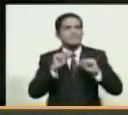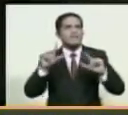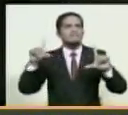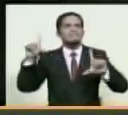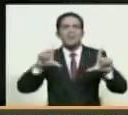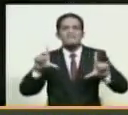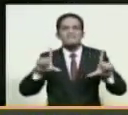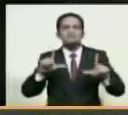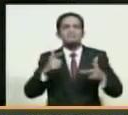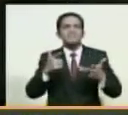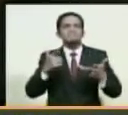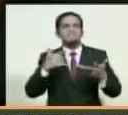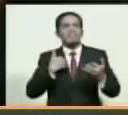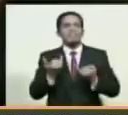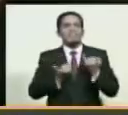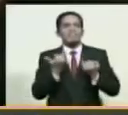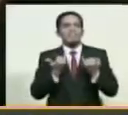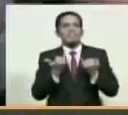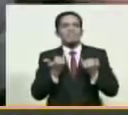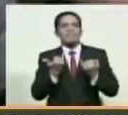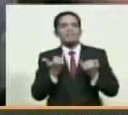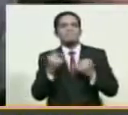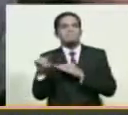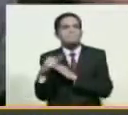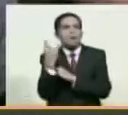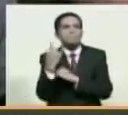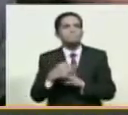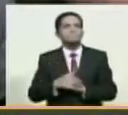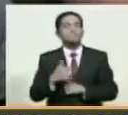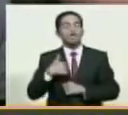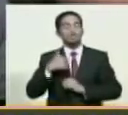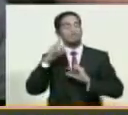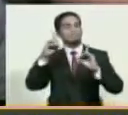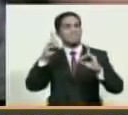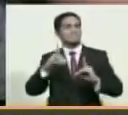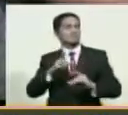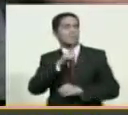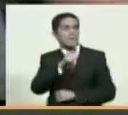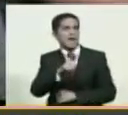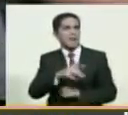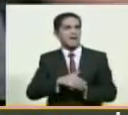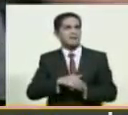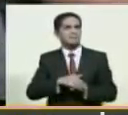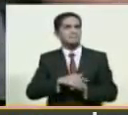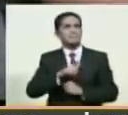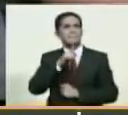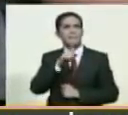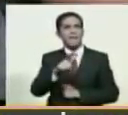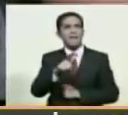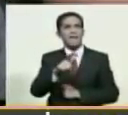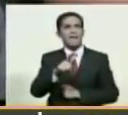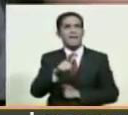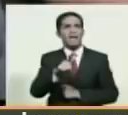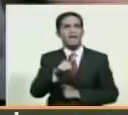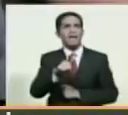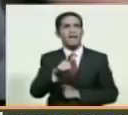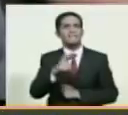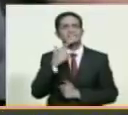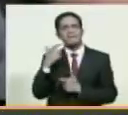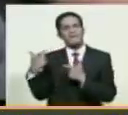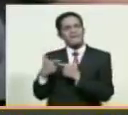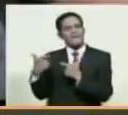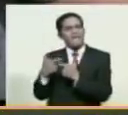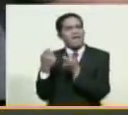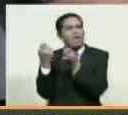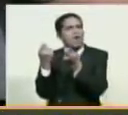a dar pasos en falso. Tomé una decisión que no fue la correcta y esa decisión la tomé en vista de esa guerra económica, ese